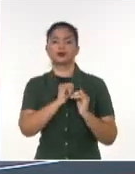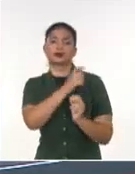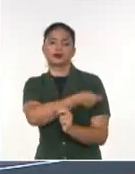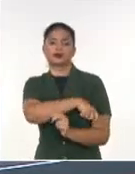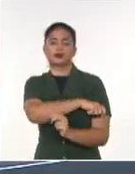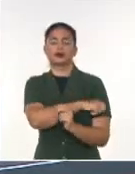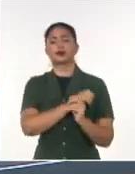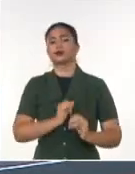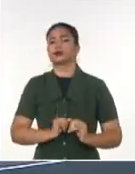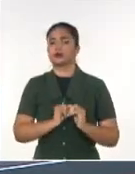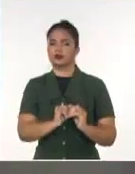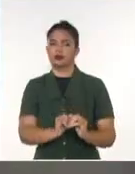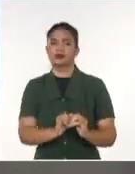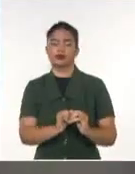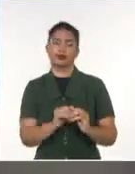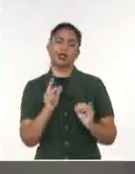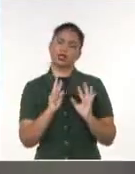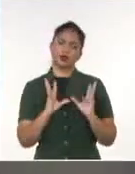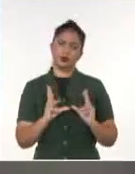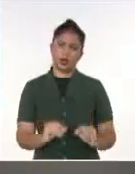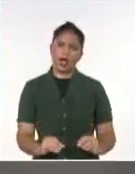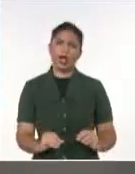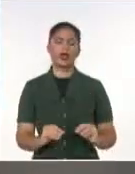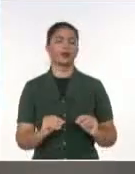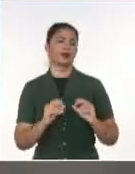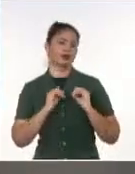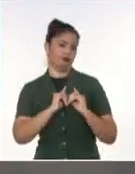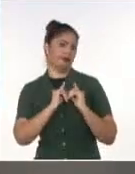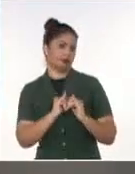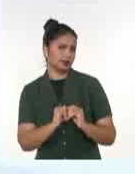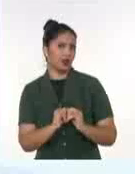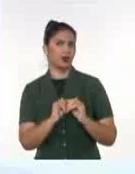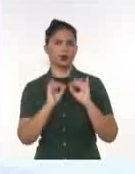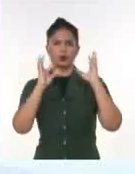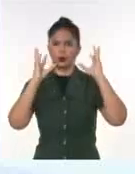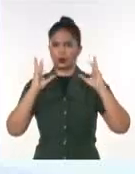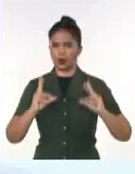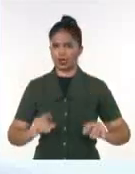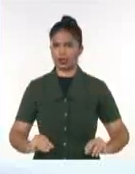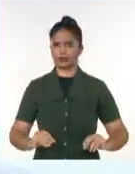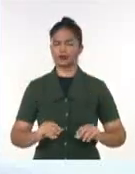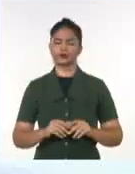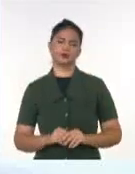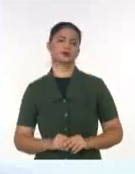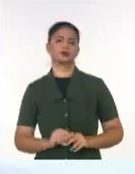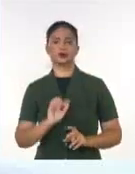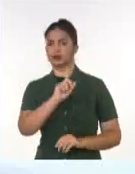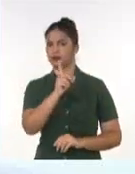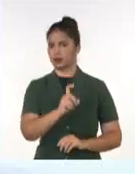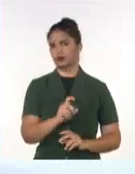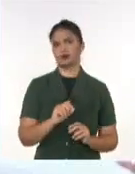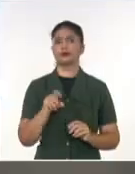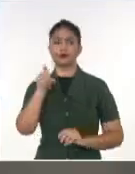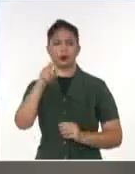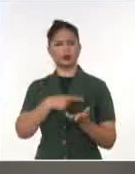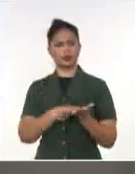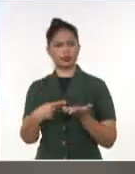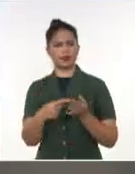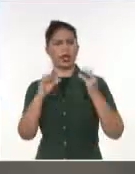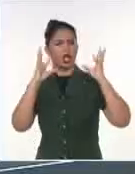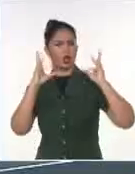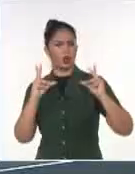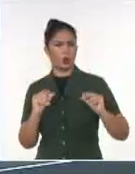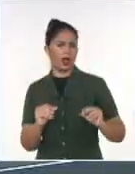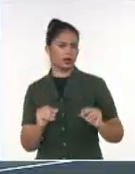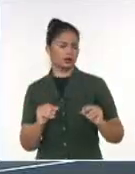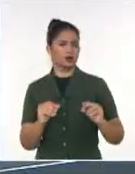estos minutos. Doctora, sí, ¿cuál es la tendencia en la última semana en cuanto a la incidencia del dengue? Bueno, el panorama